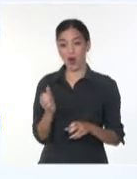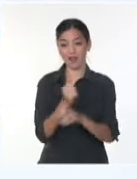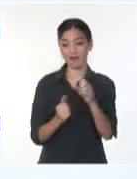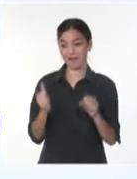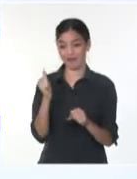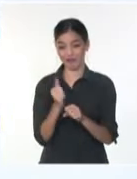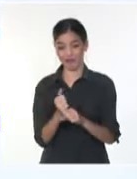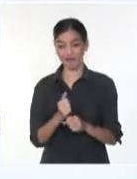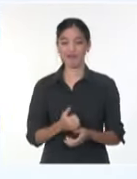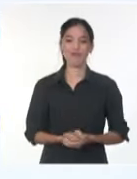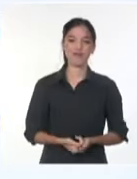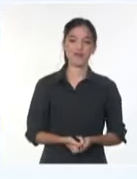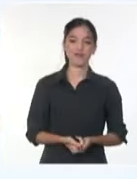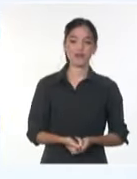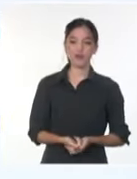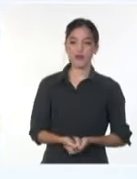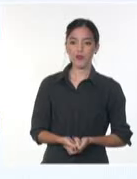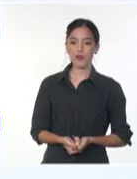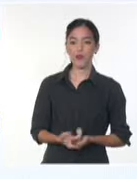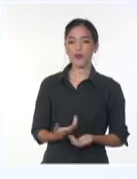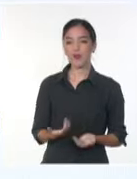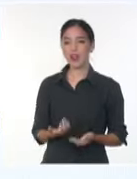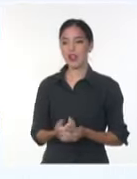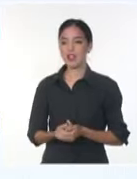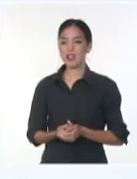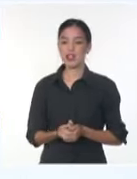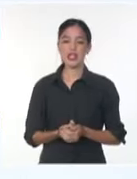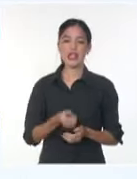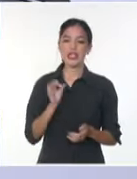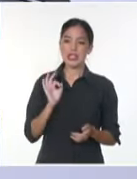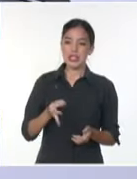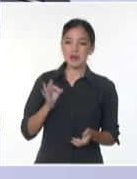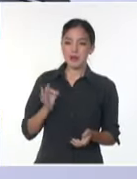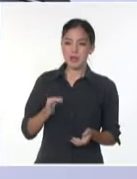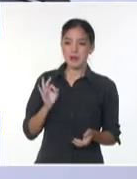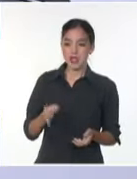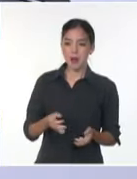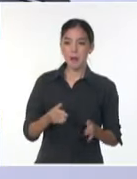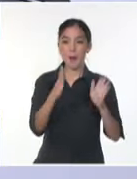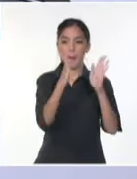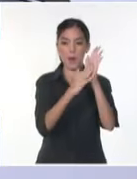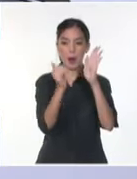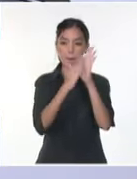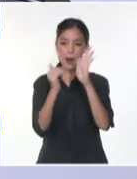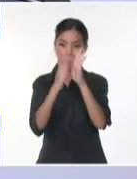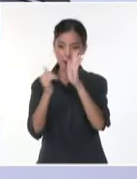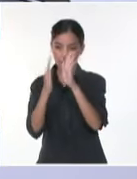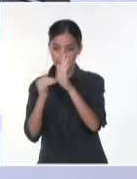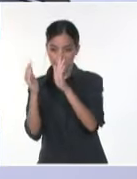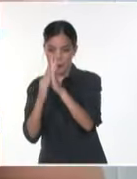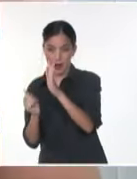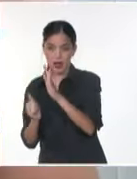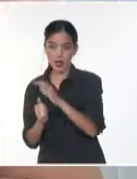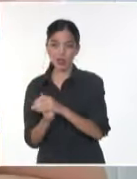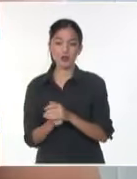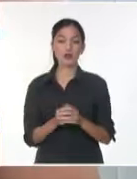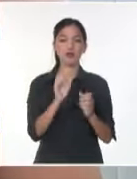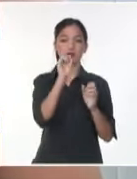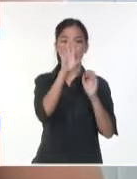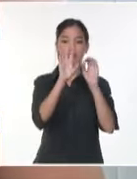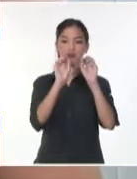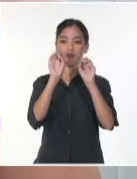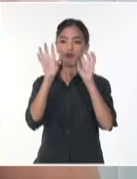directivos se actualiza y publica cada mes en el sitio web de la onure no